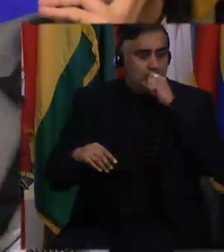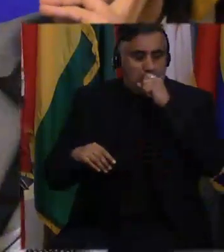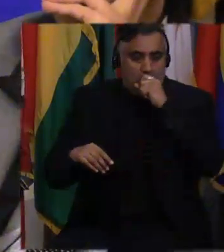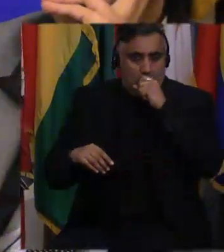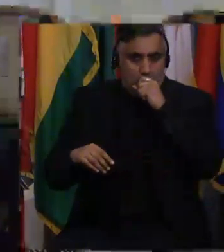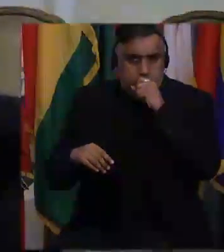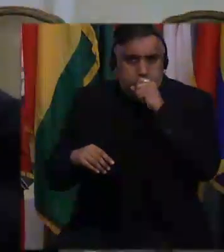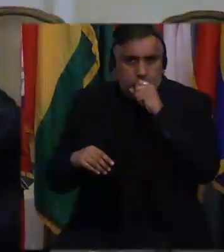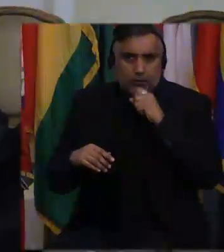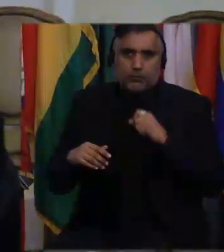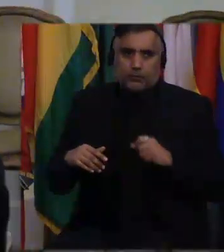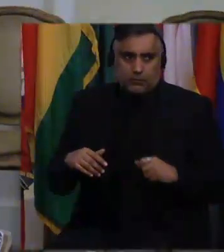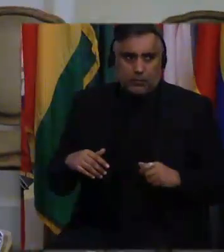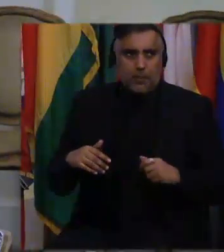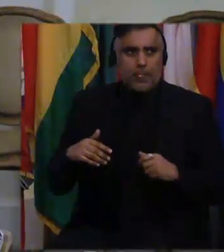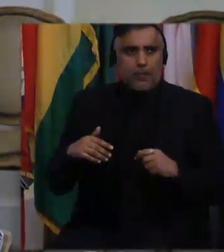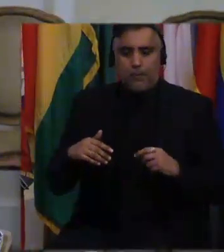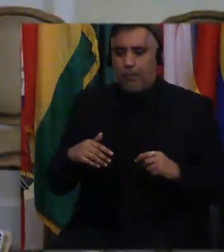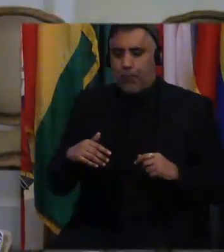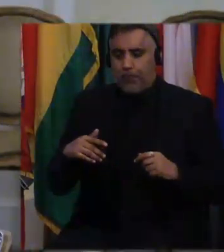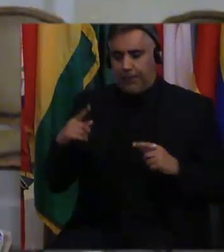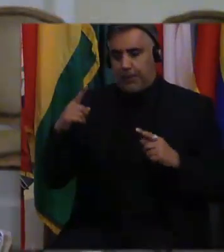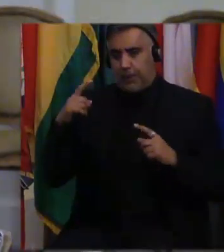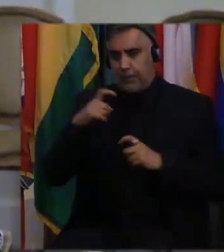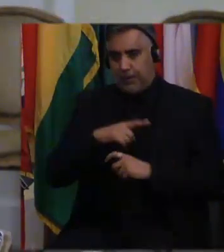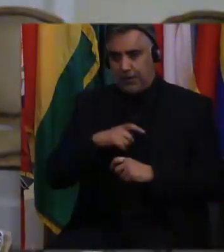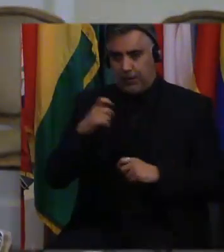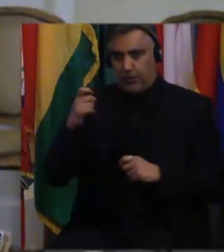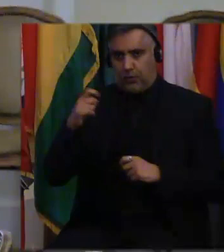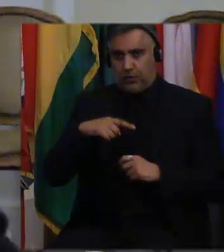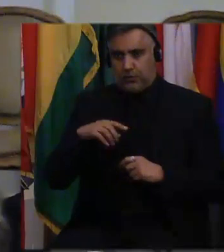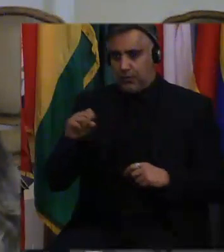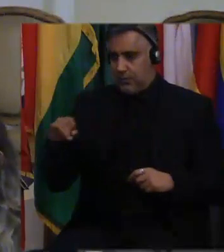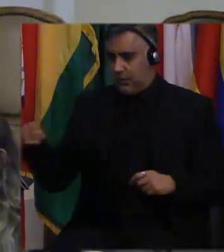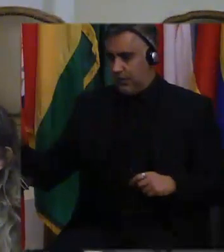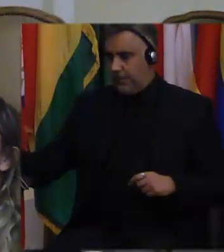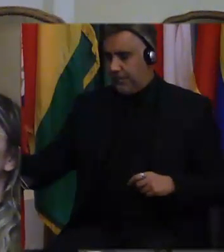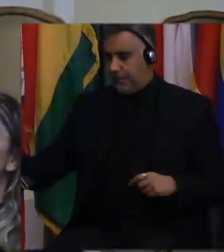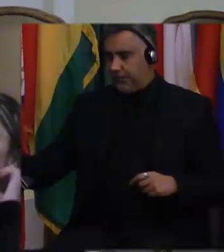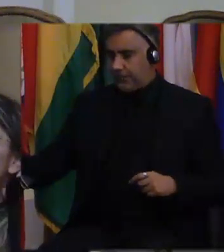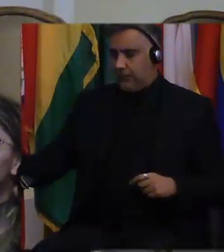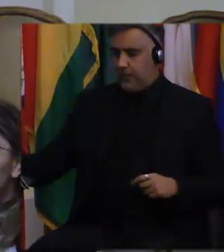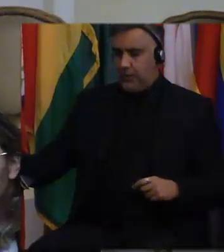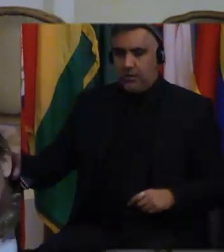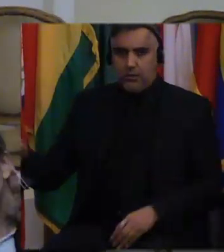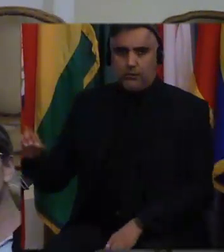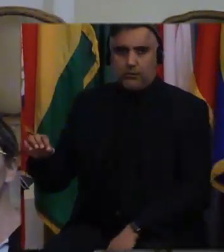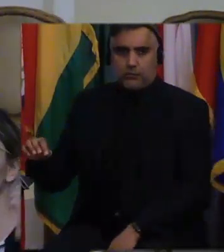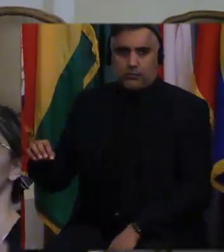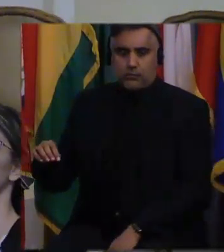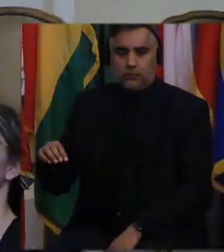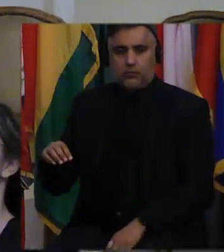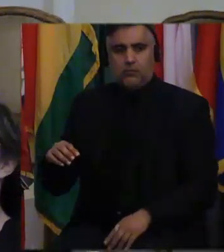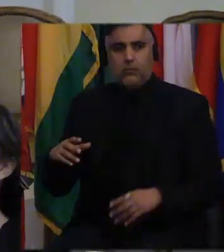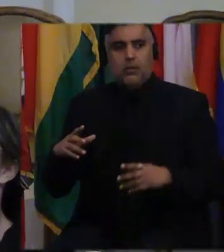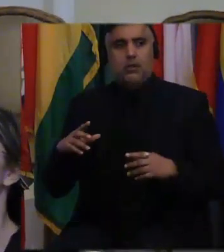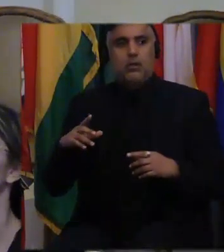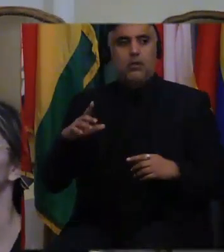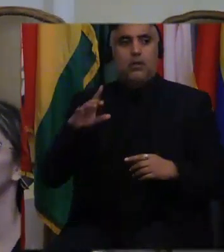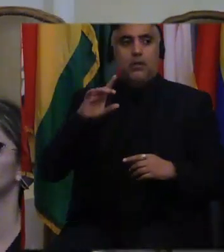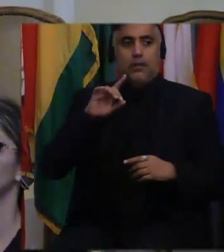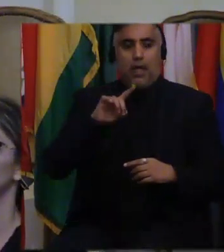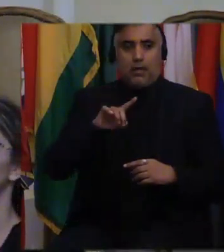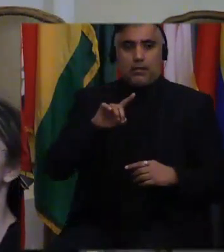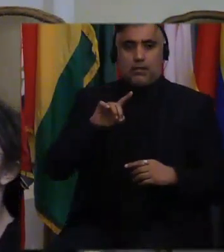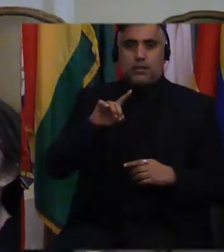question and very relevant. Silvia. Puesto el dedo en la llaga. O sea, ¿cómo hacemos para que